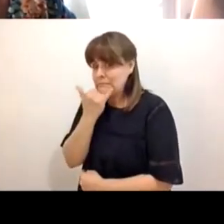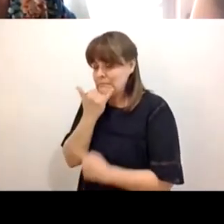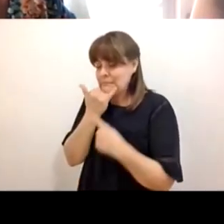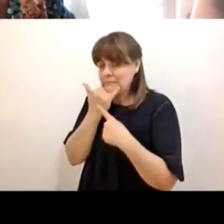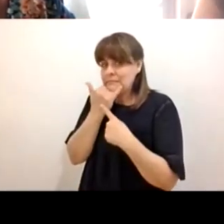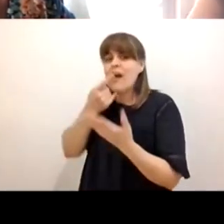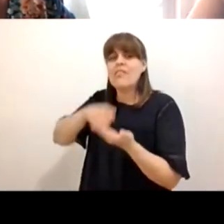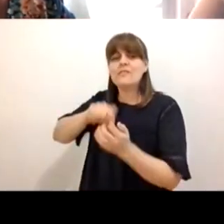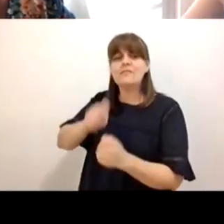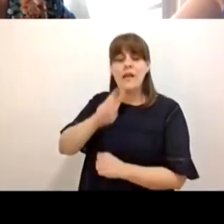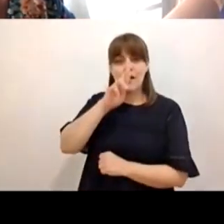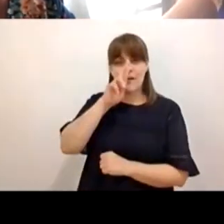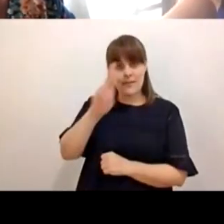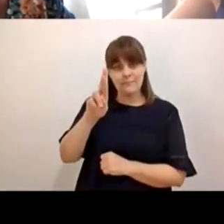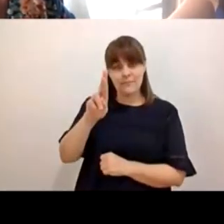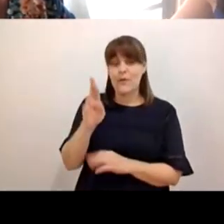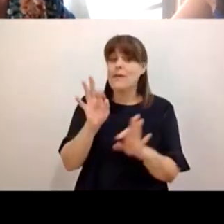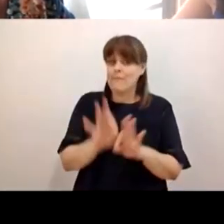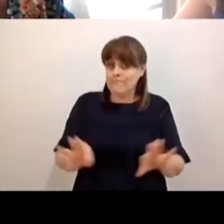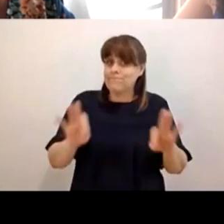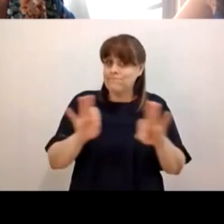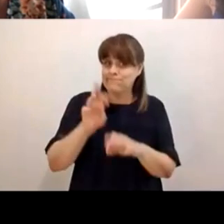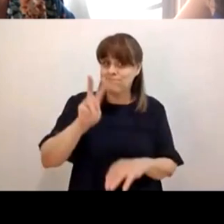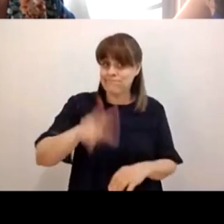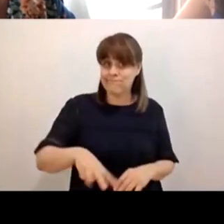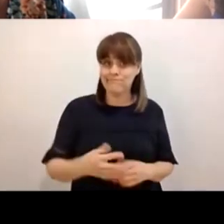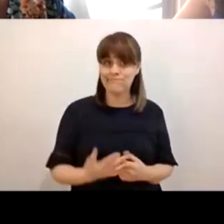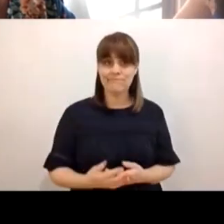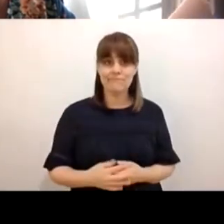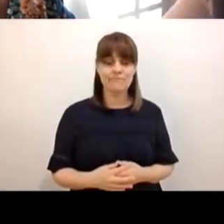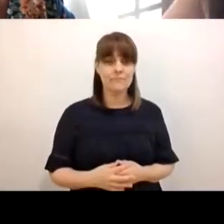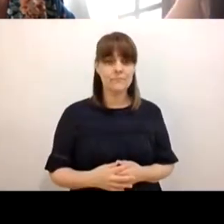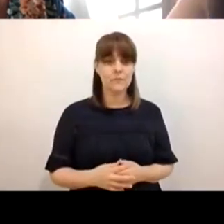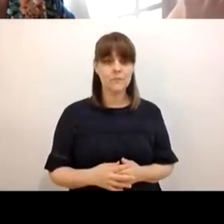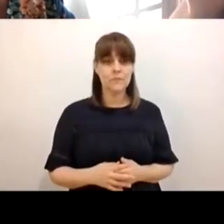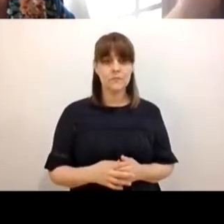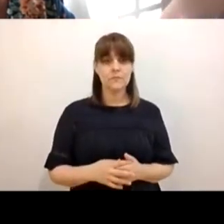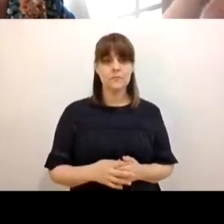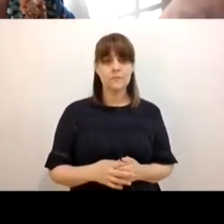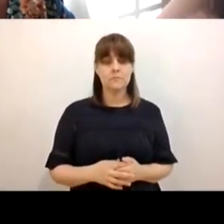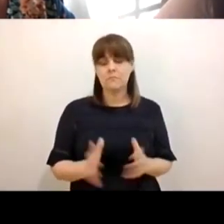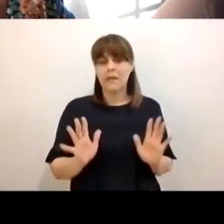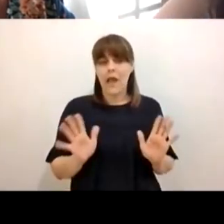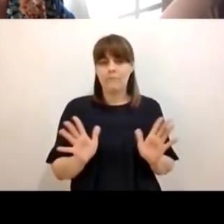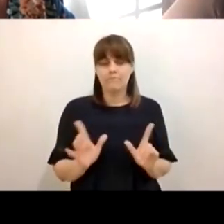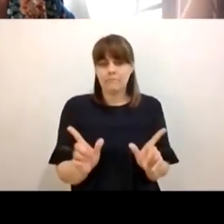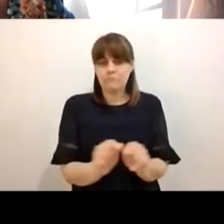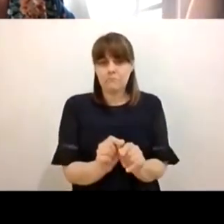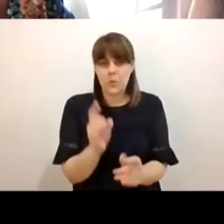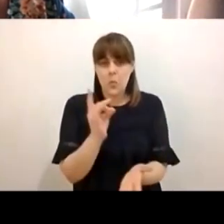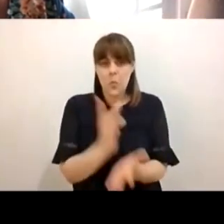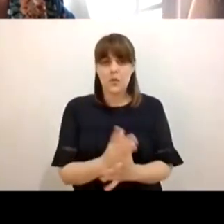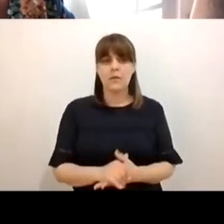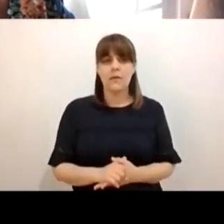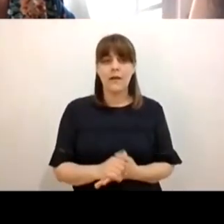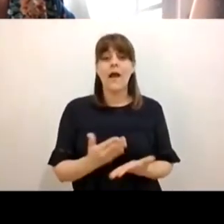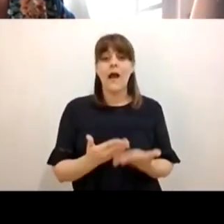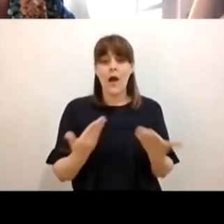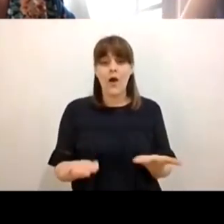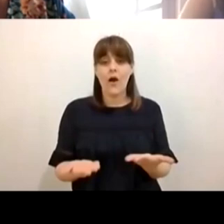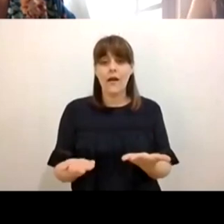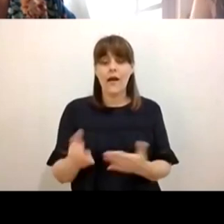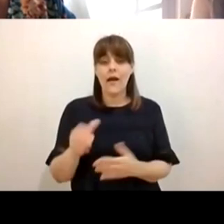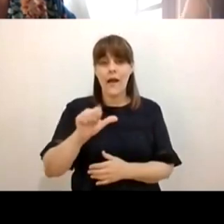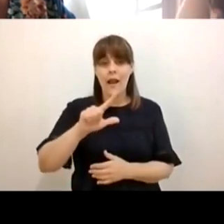me parece que es importante y y ya bueno creo que era lo que quería yo agregaría ahora sí Alejandro te